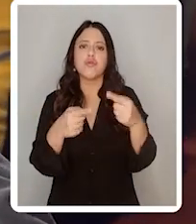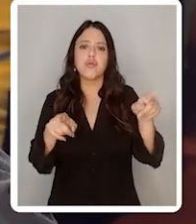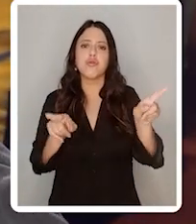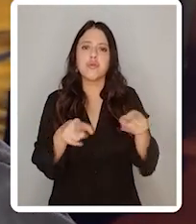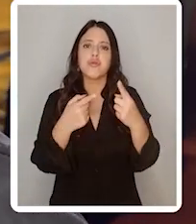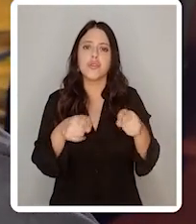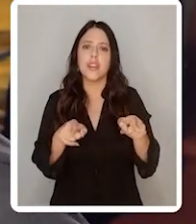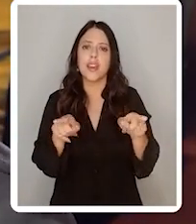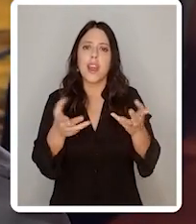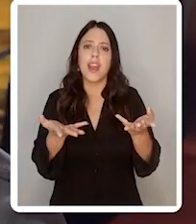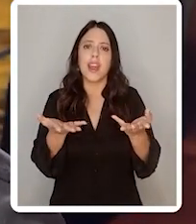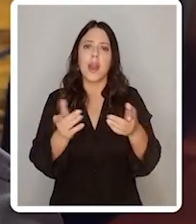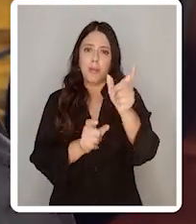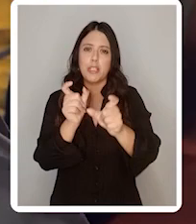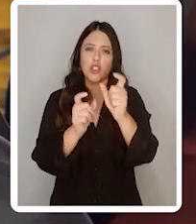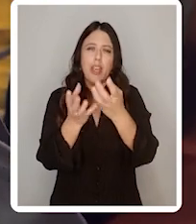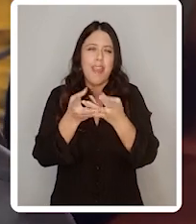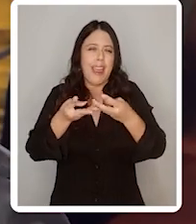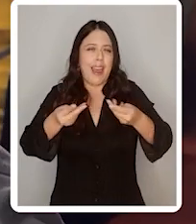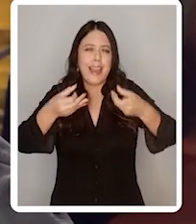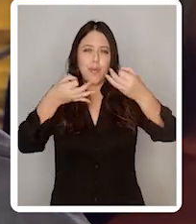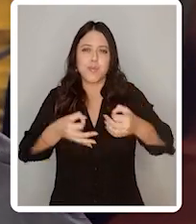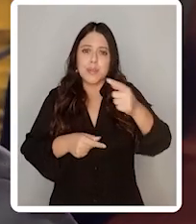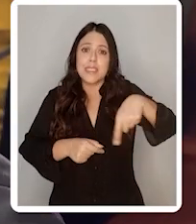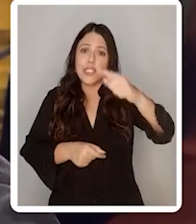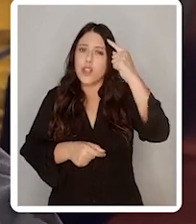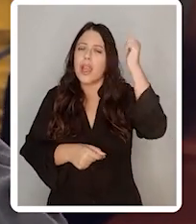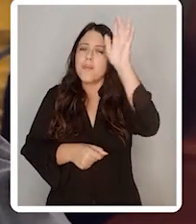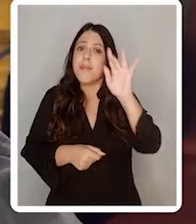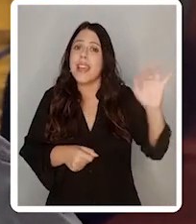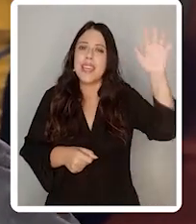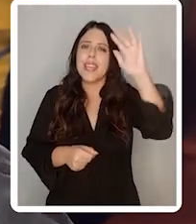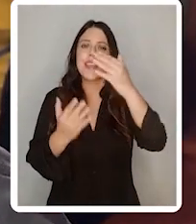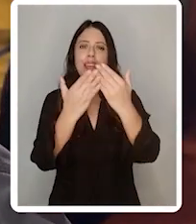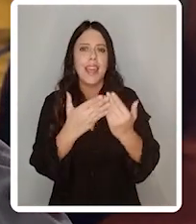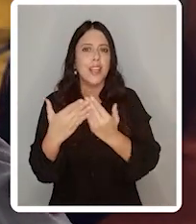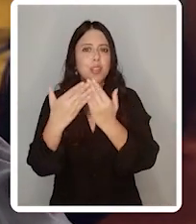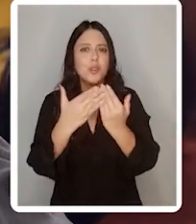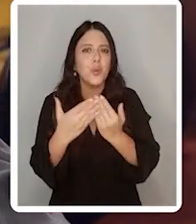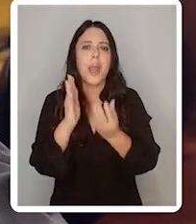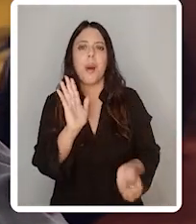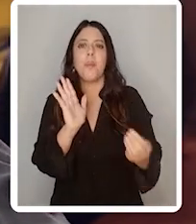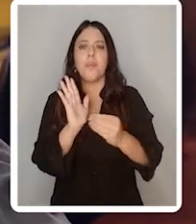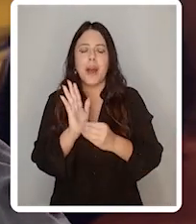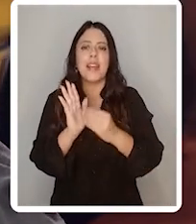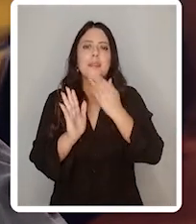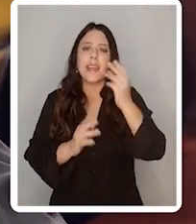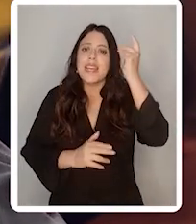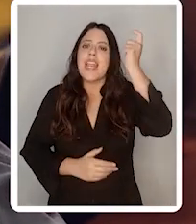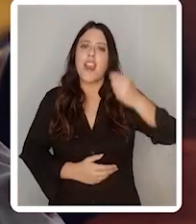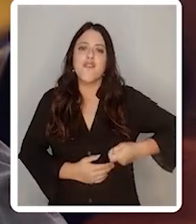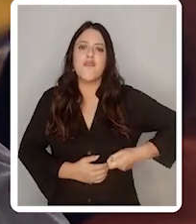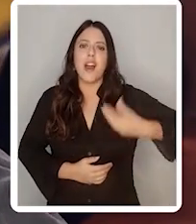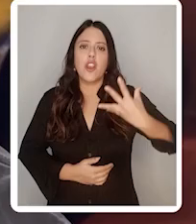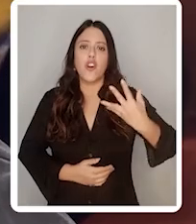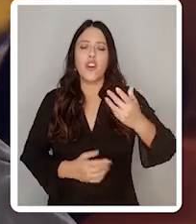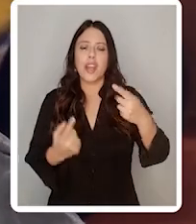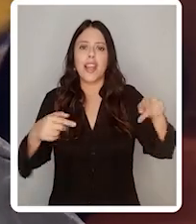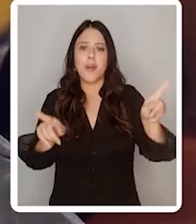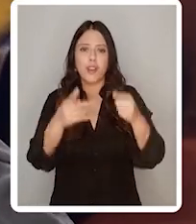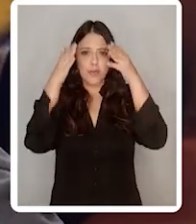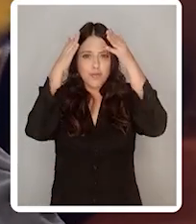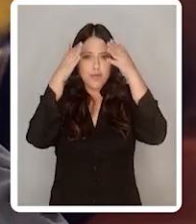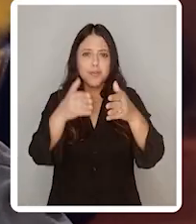nivel y se proyectan a estar allí, ¿no? A estudiar más, a crear ese valor que a través de la música